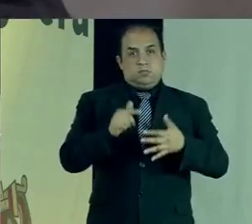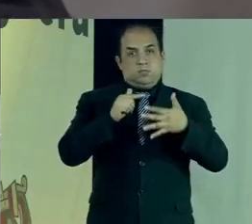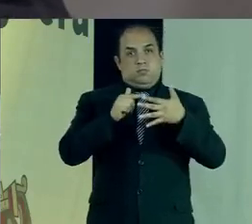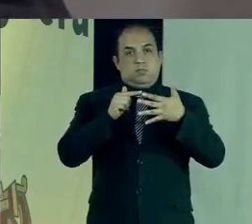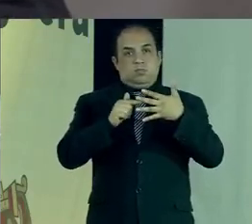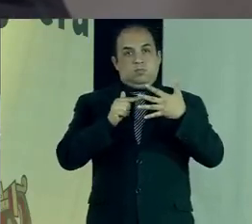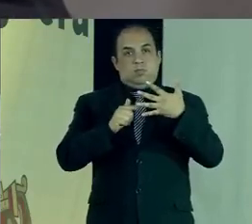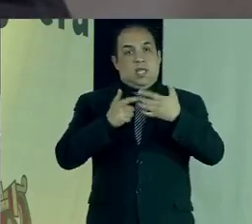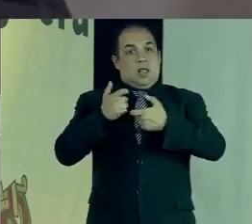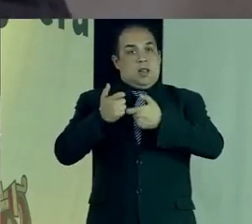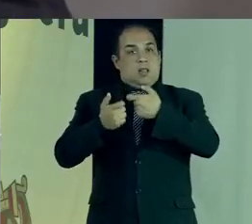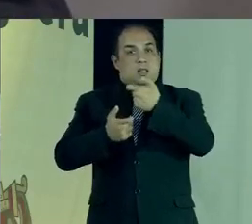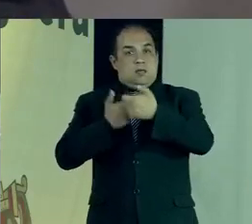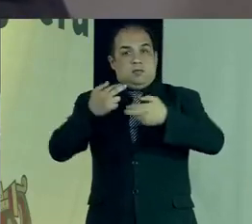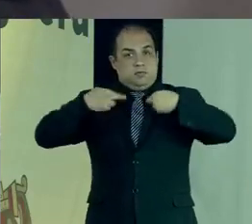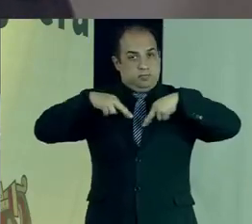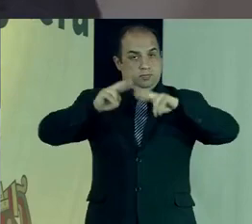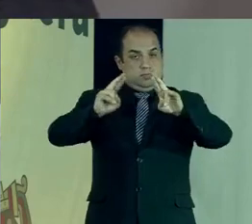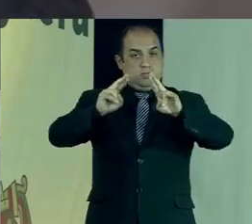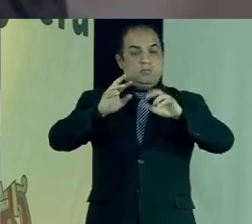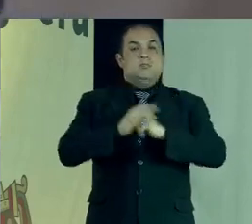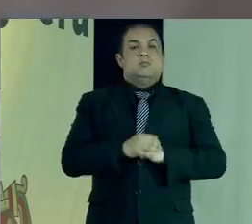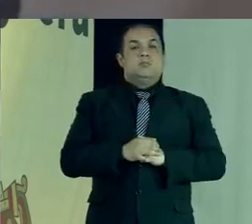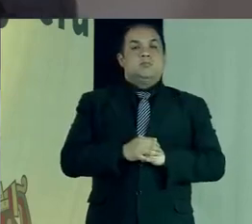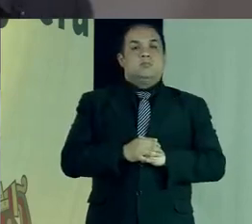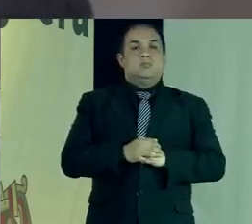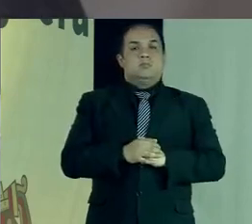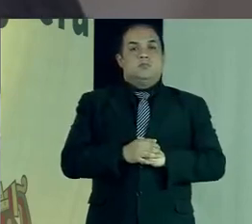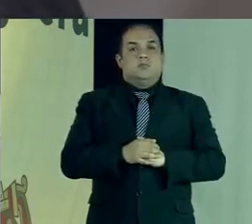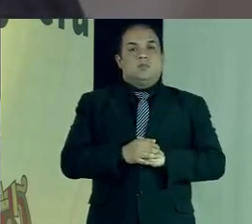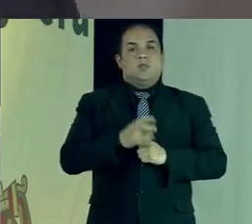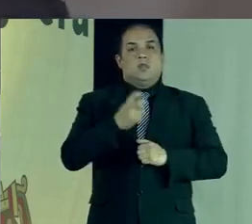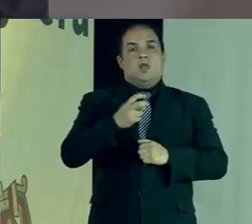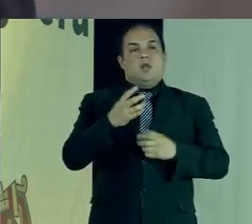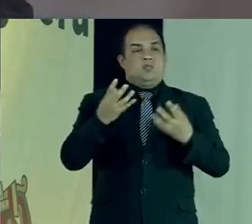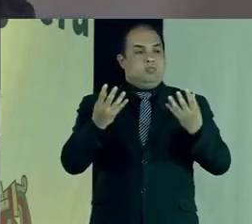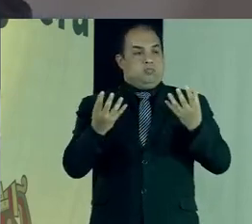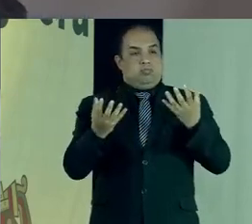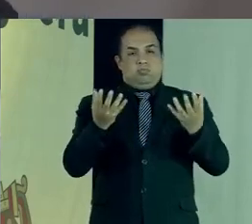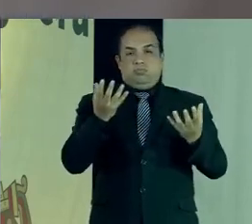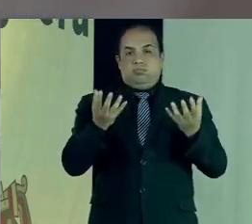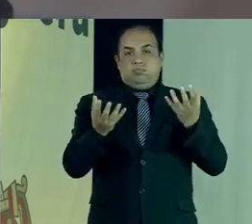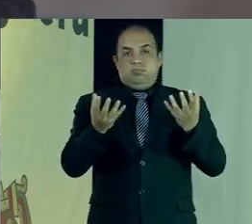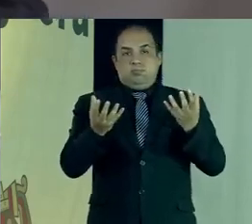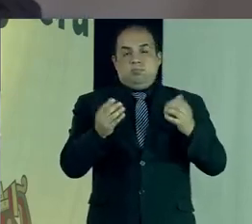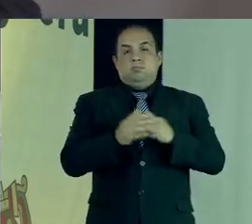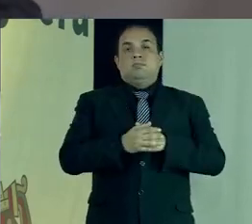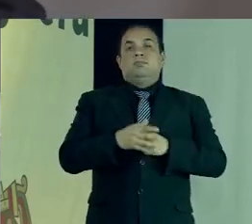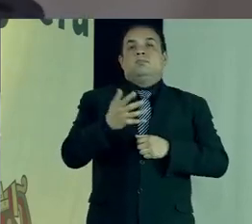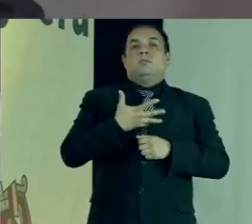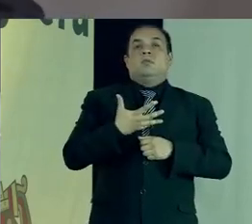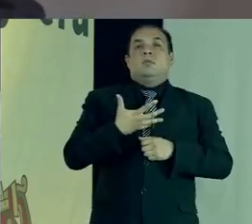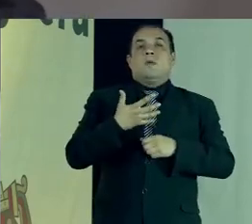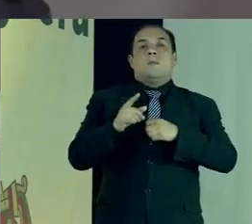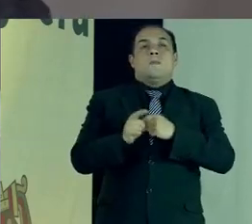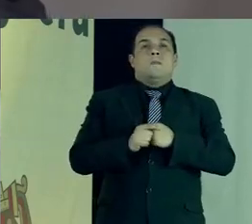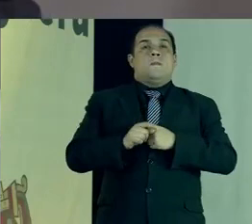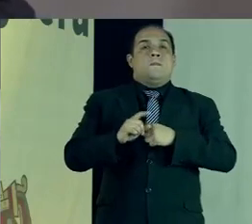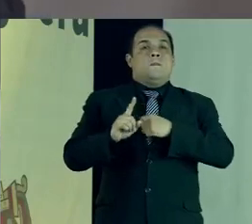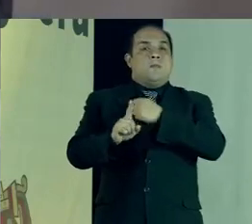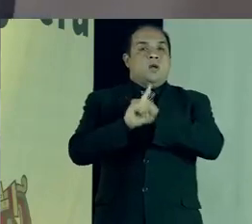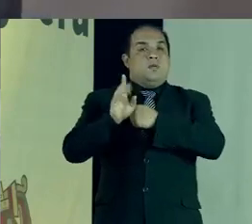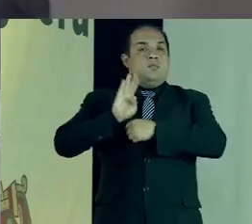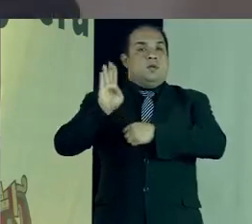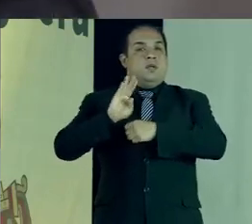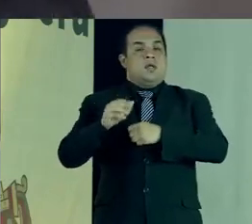económicos representativos de esta polarización que nos han llevado a situaciones que hacen efecto a